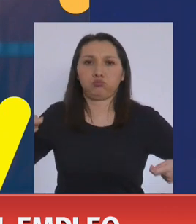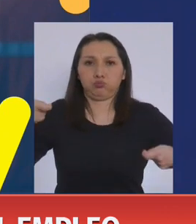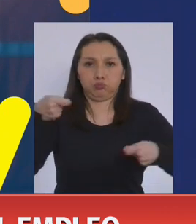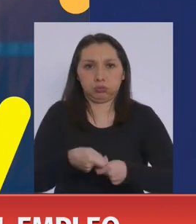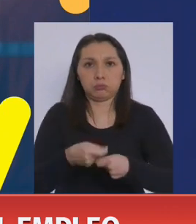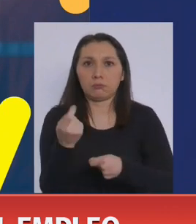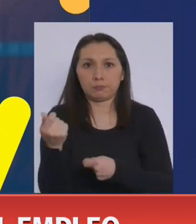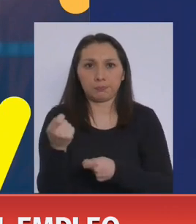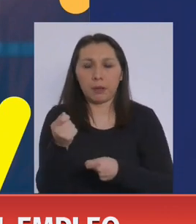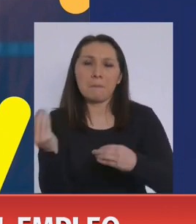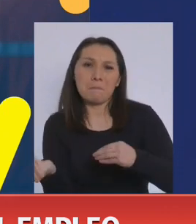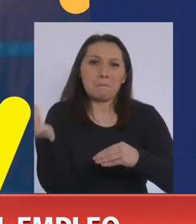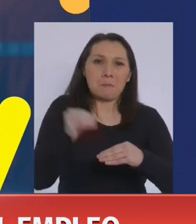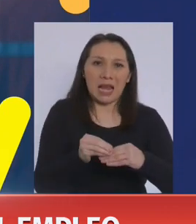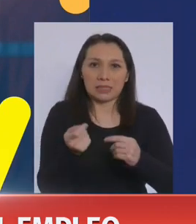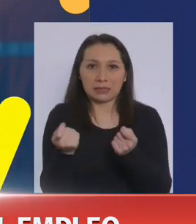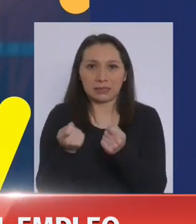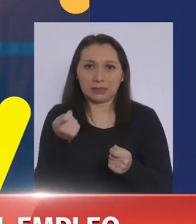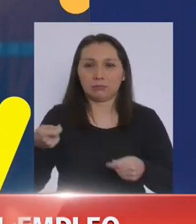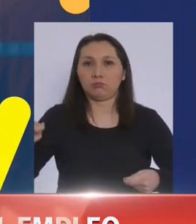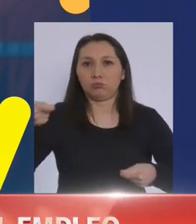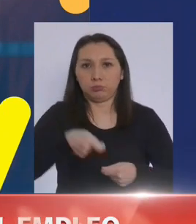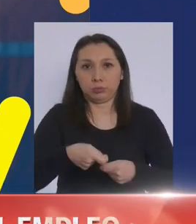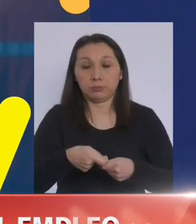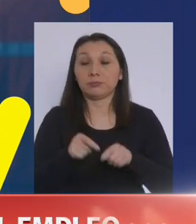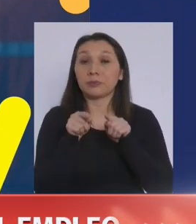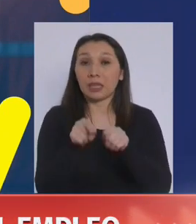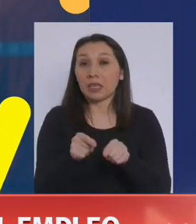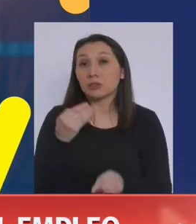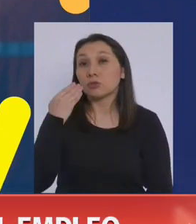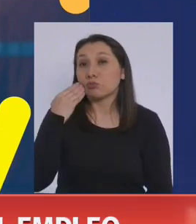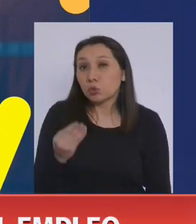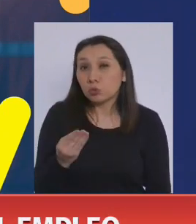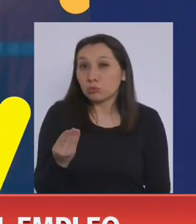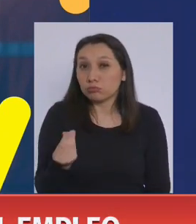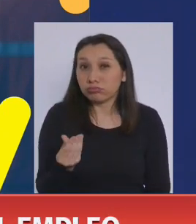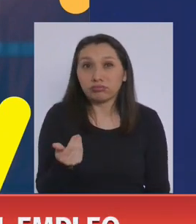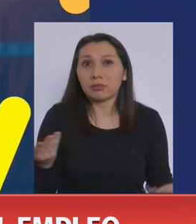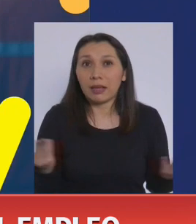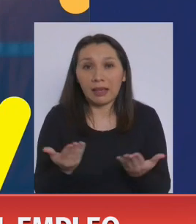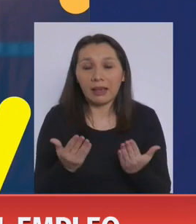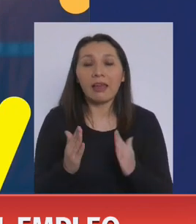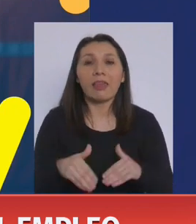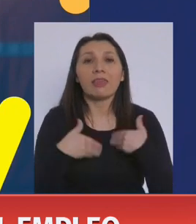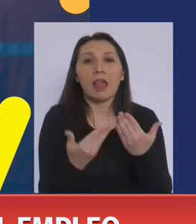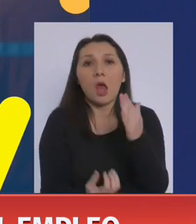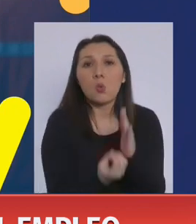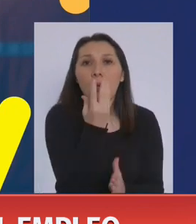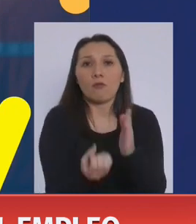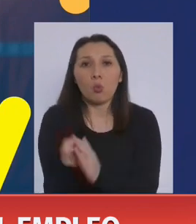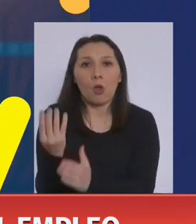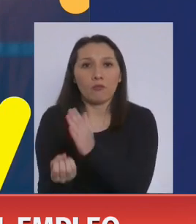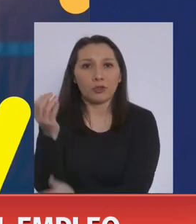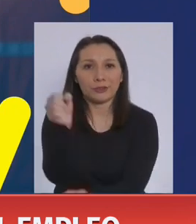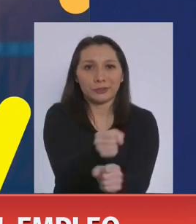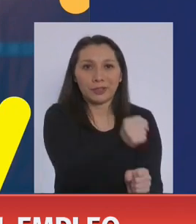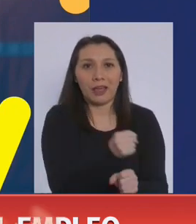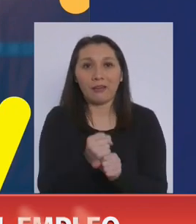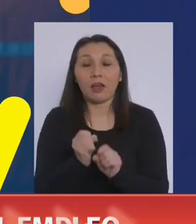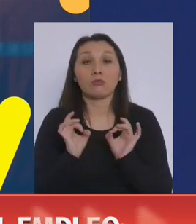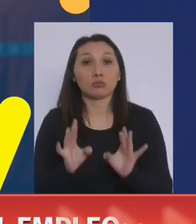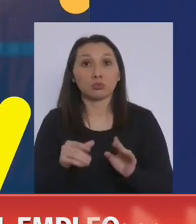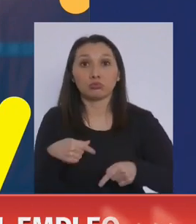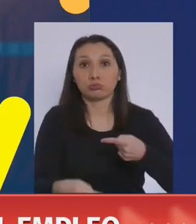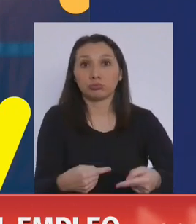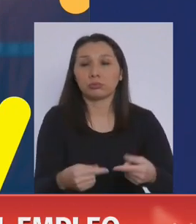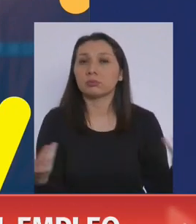este subsidio reforzado. Y este beneficio es para crear nuevos empleos y en